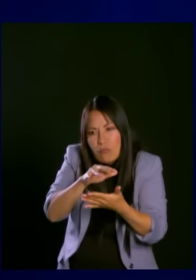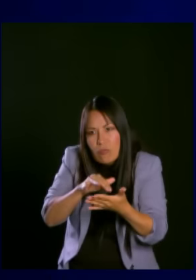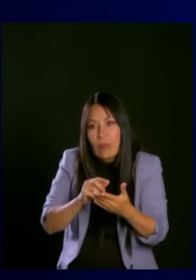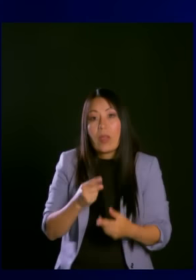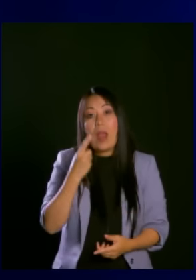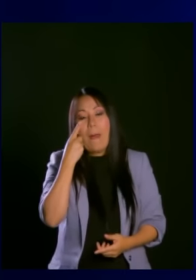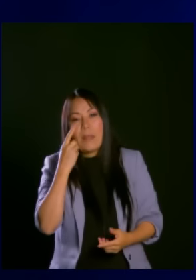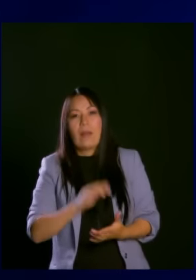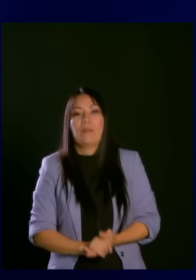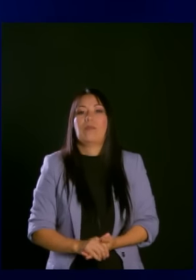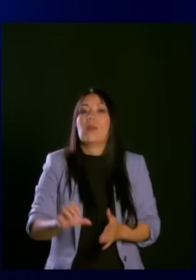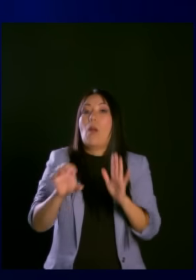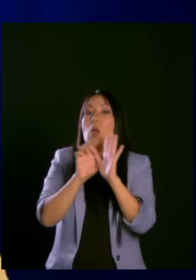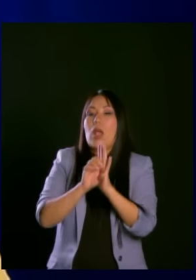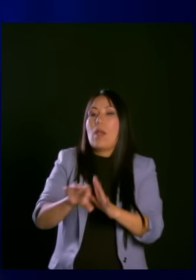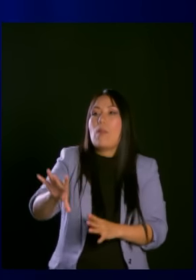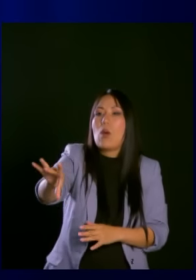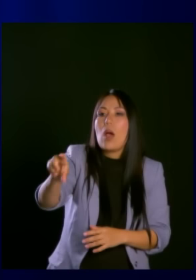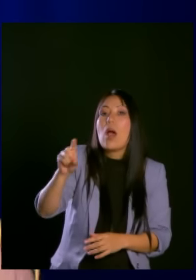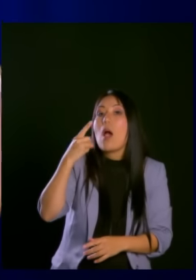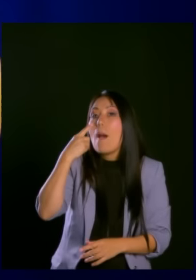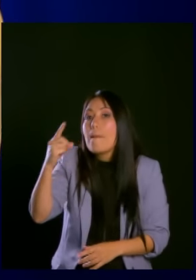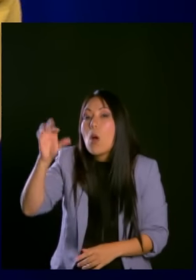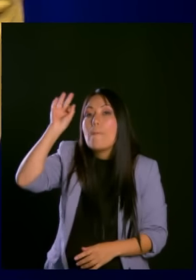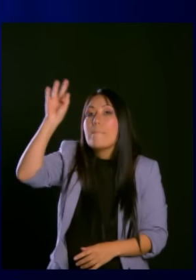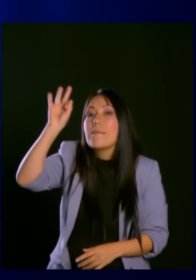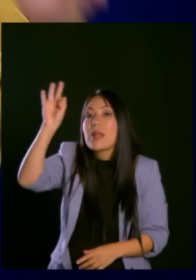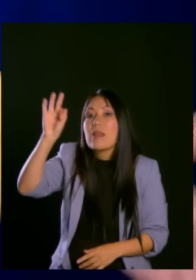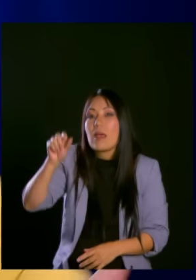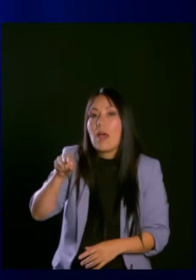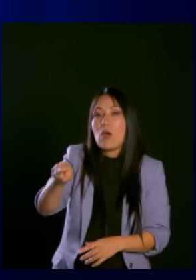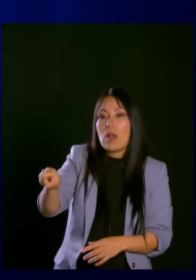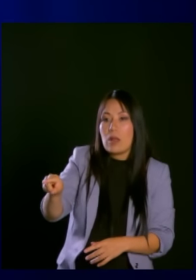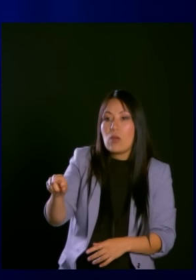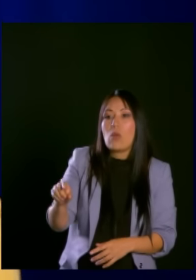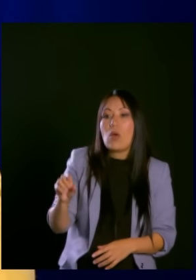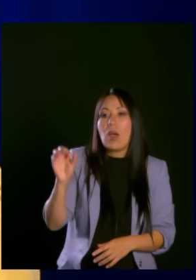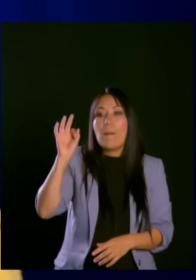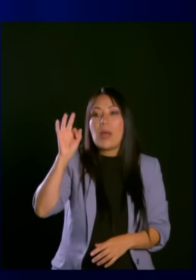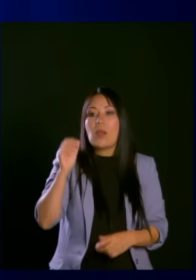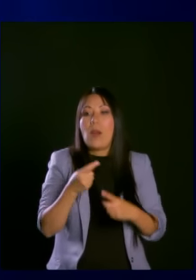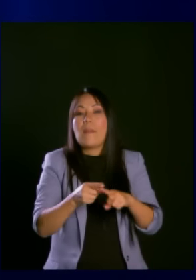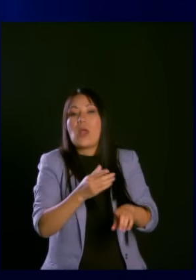te llamó, te levantaste a enseñar sin antes haberte sentado a aprender.